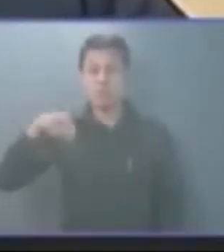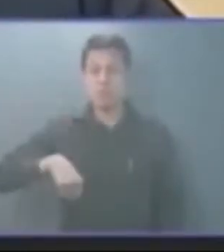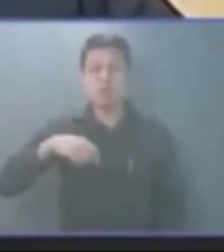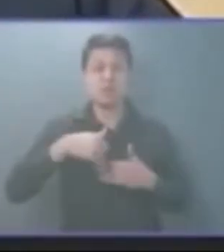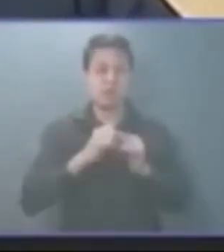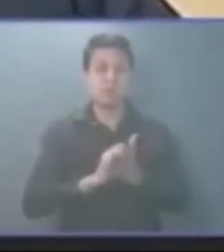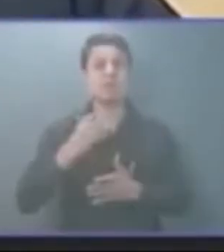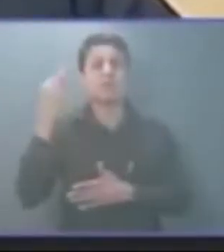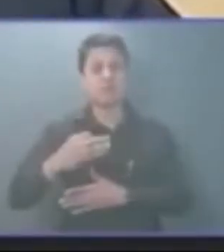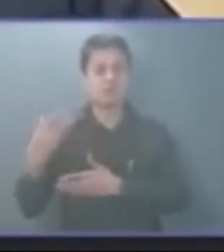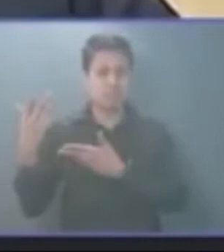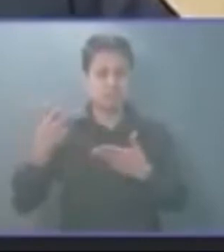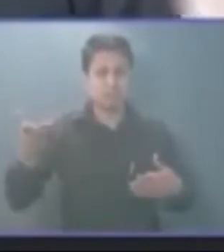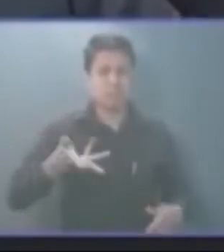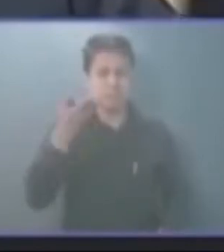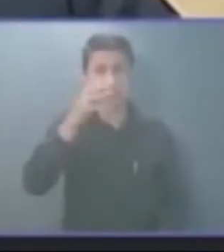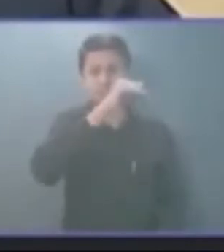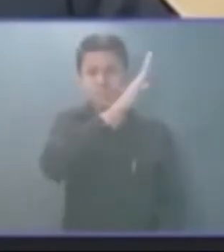el país.